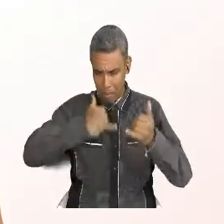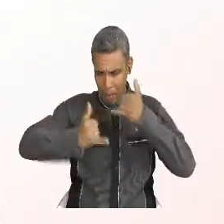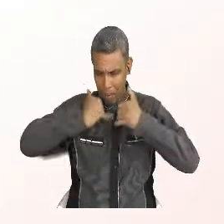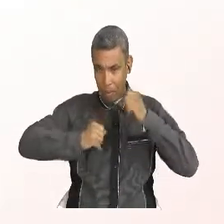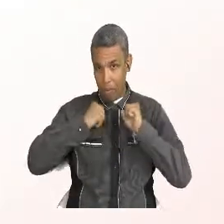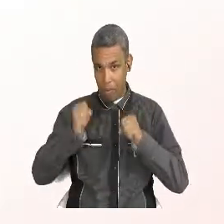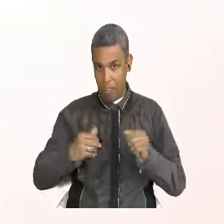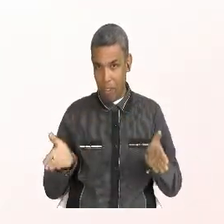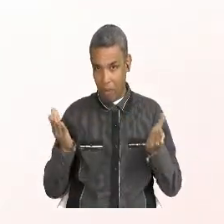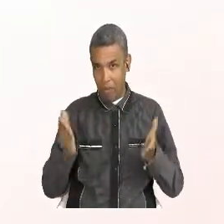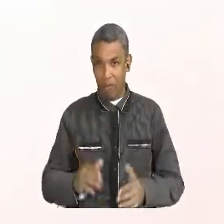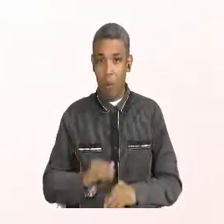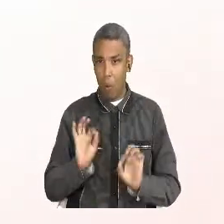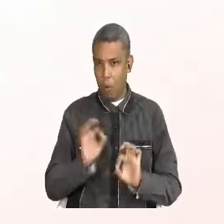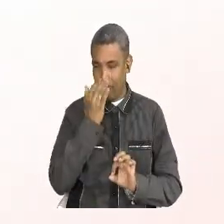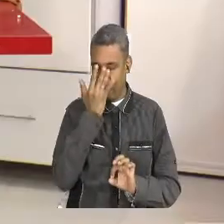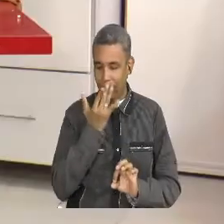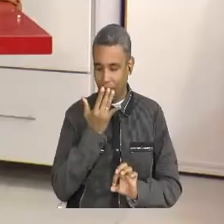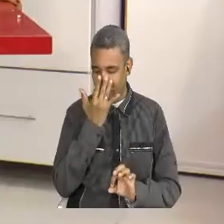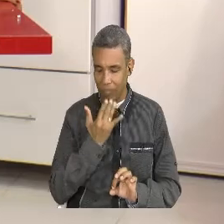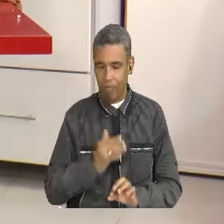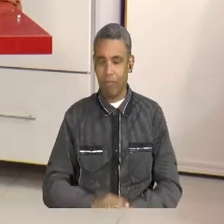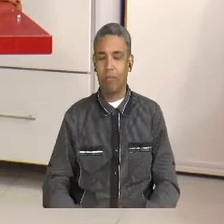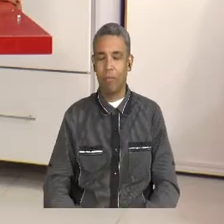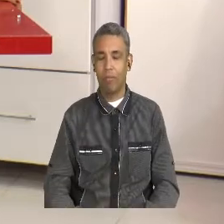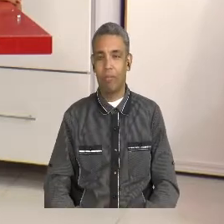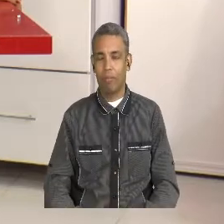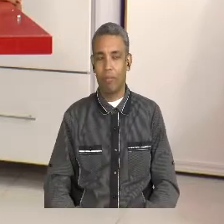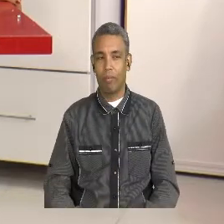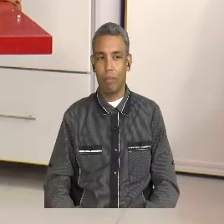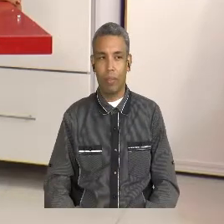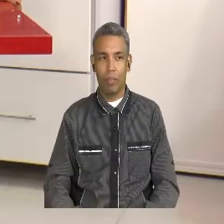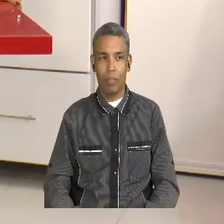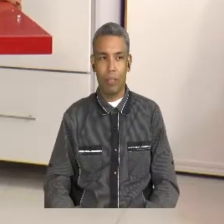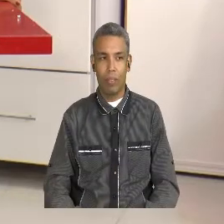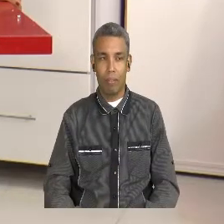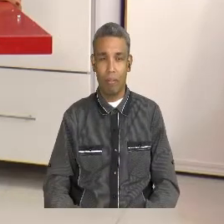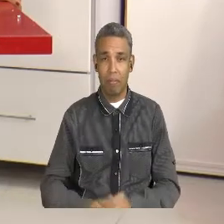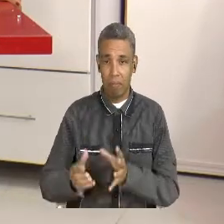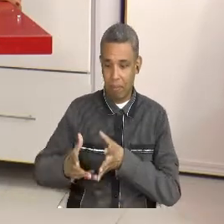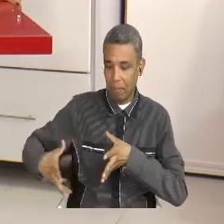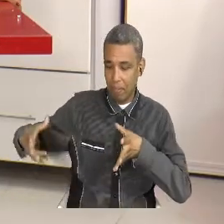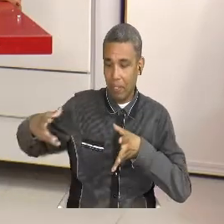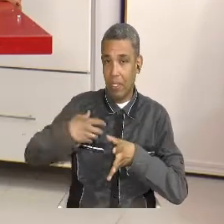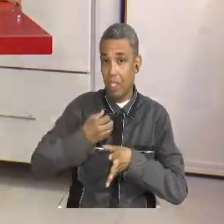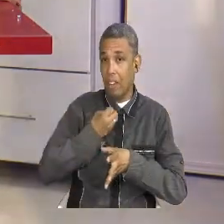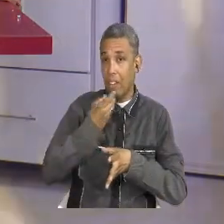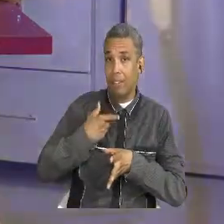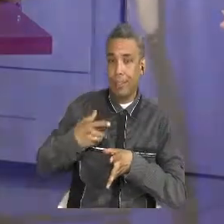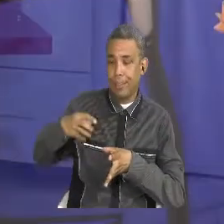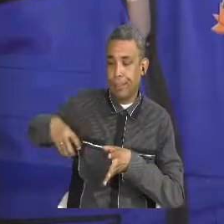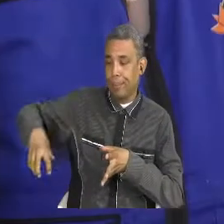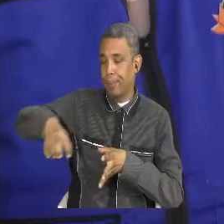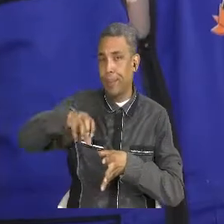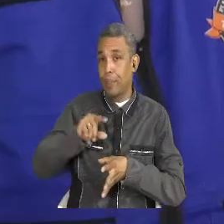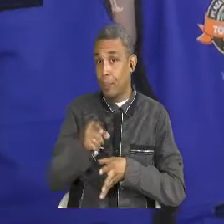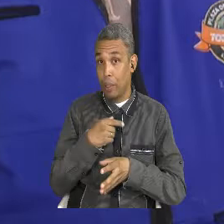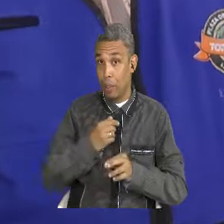fanpage de Facebook. Claro, Rochi, entonces que no dejen pasar esta ancheta porque si no, sería una pérdida, nos tocaría comérnosla acá. Sí,